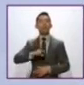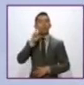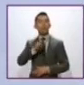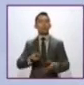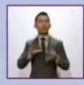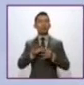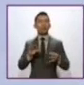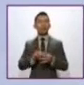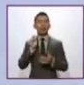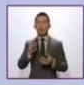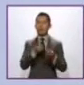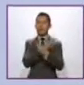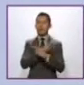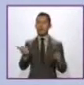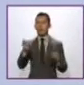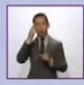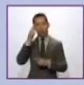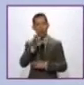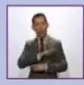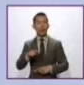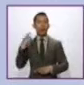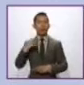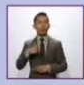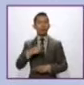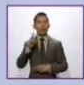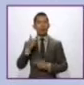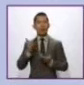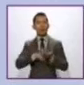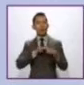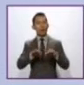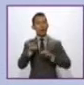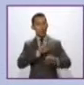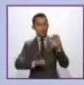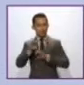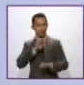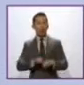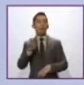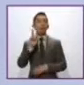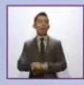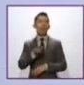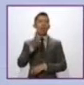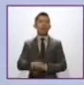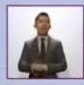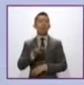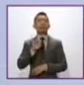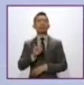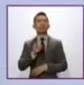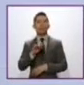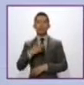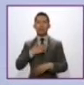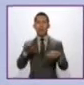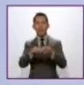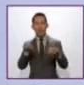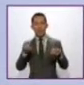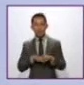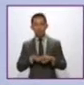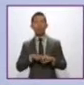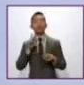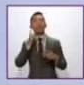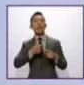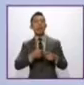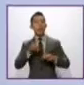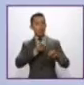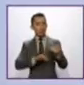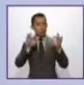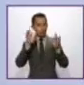la que vengo a hacer la diferencia para Querétaro. Soy un empresario que efectivamente voy a hacer mi gabinete de empresarios. Voy